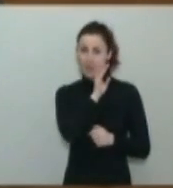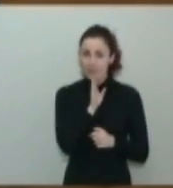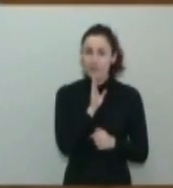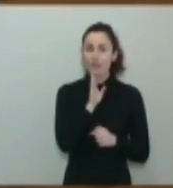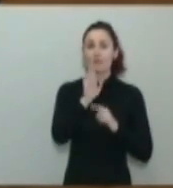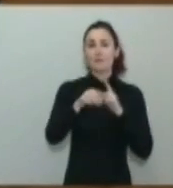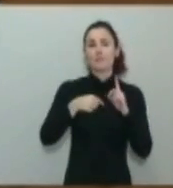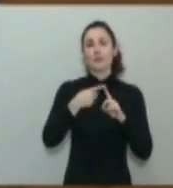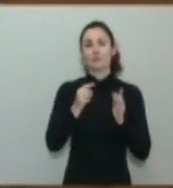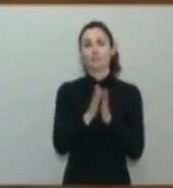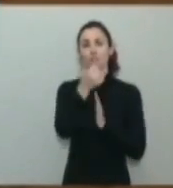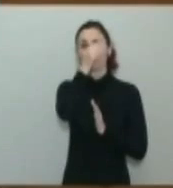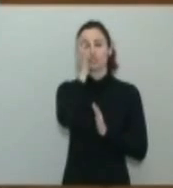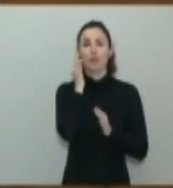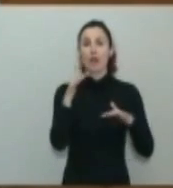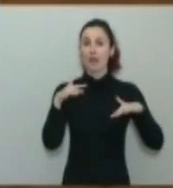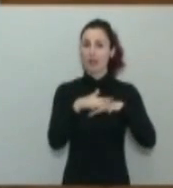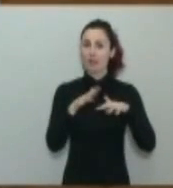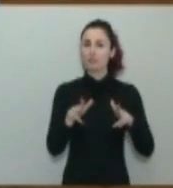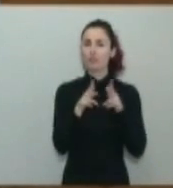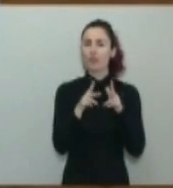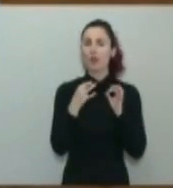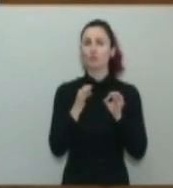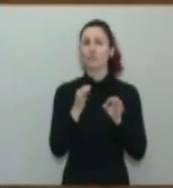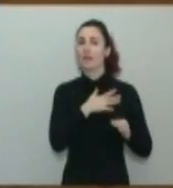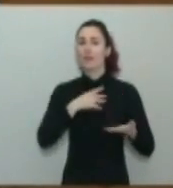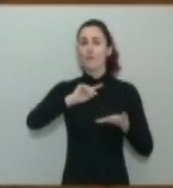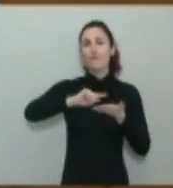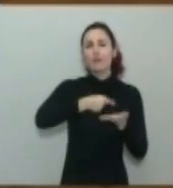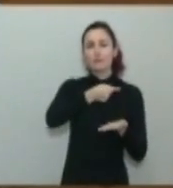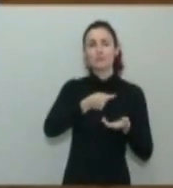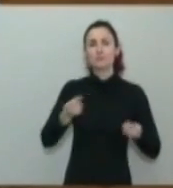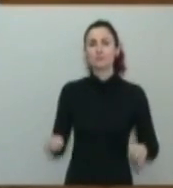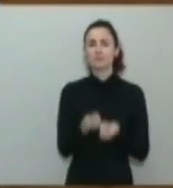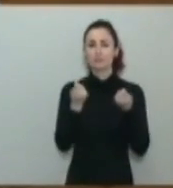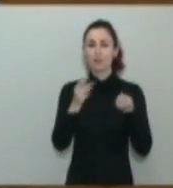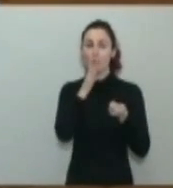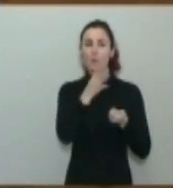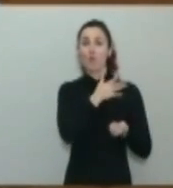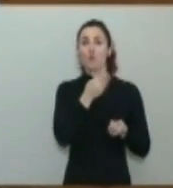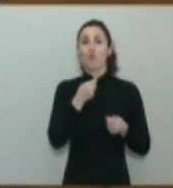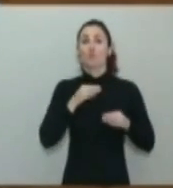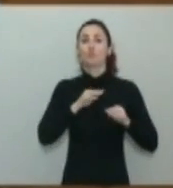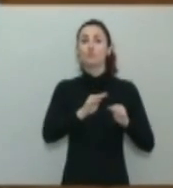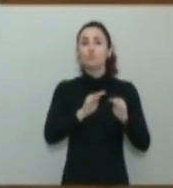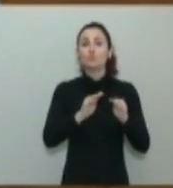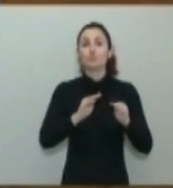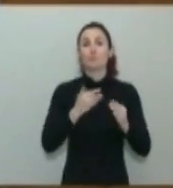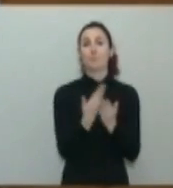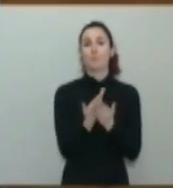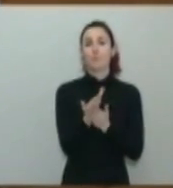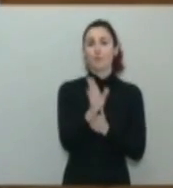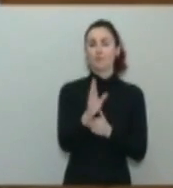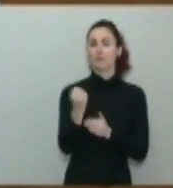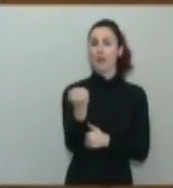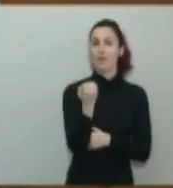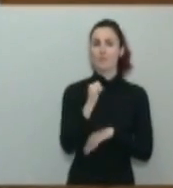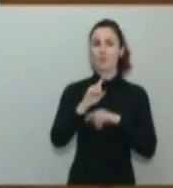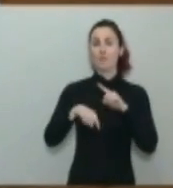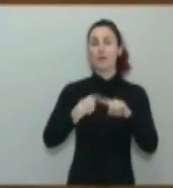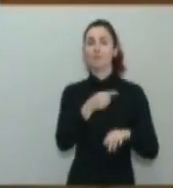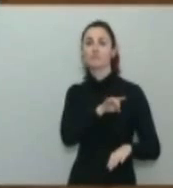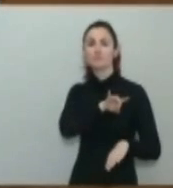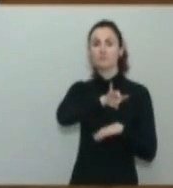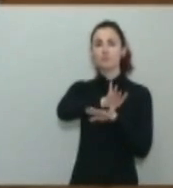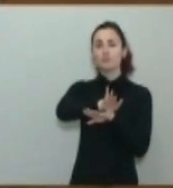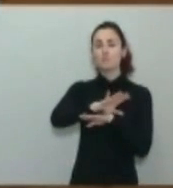compañeros, promovió en la red una campaña de recogida de firmas con la que dotara su propuesta de apoyos suficientes para su posterior presentación